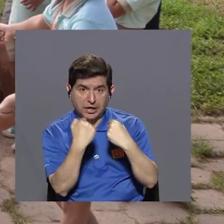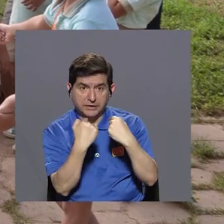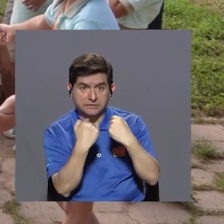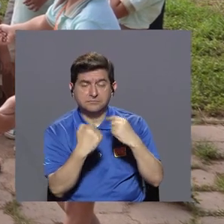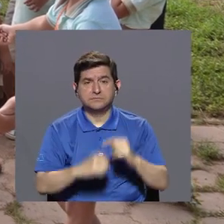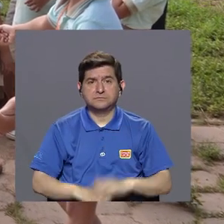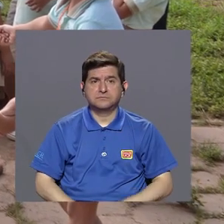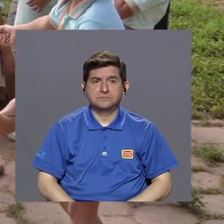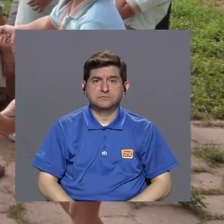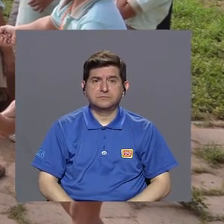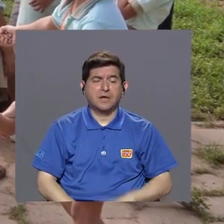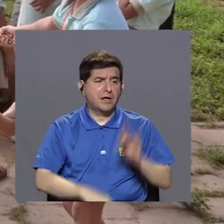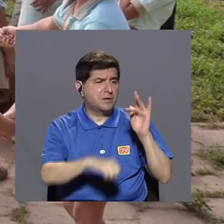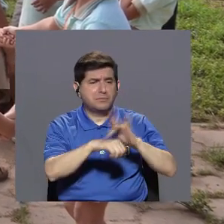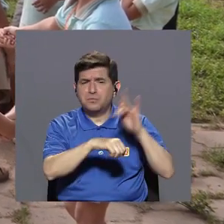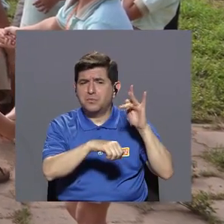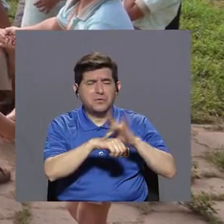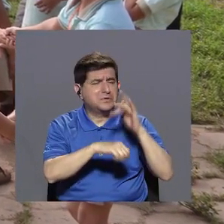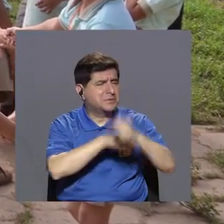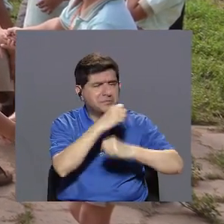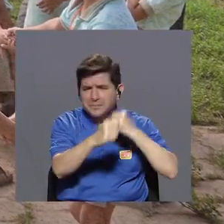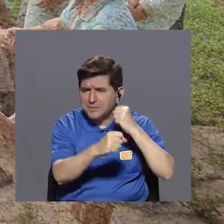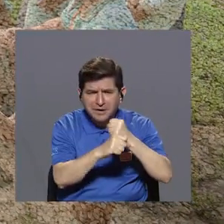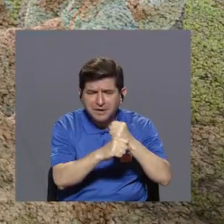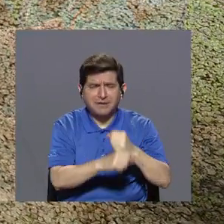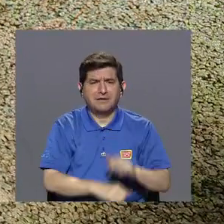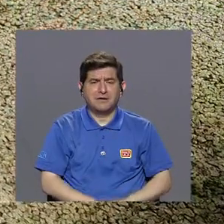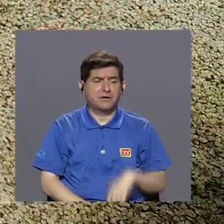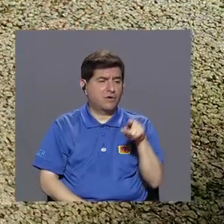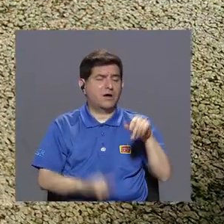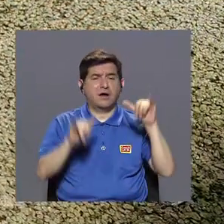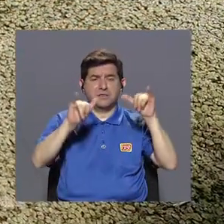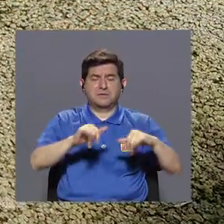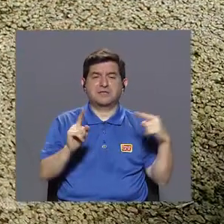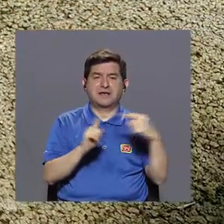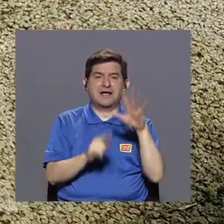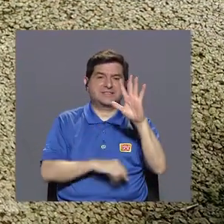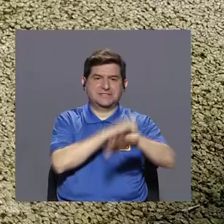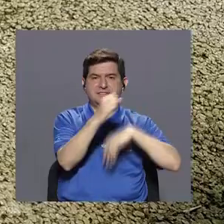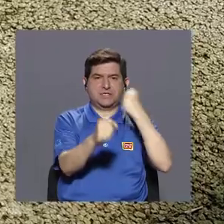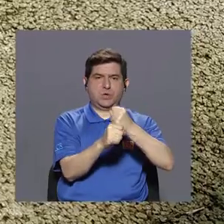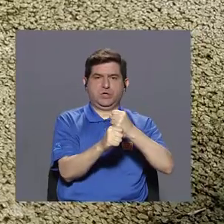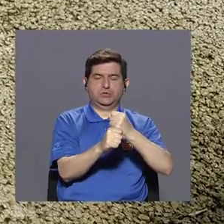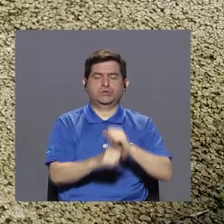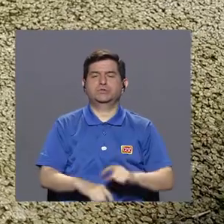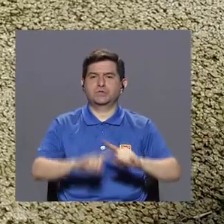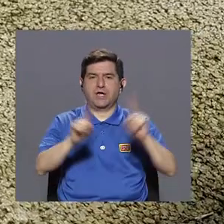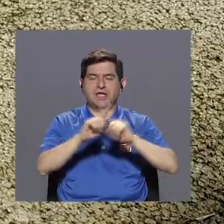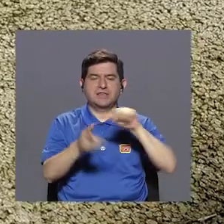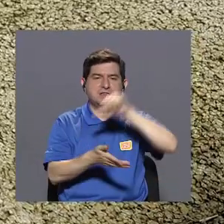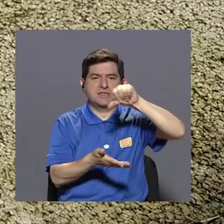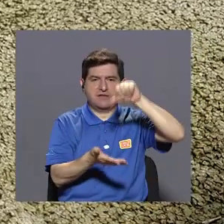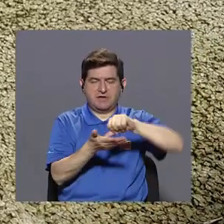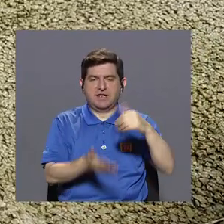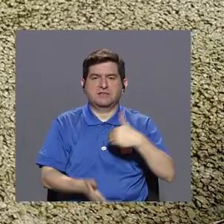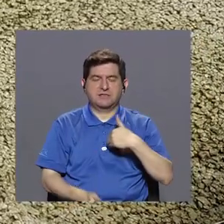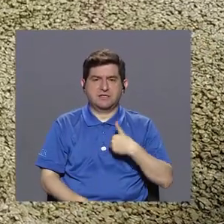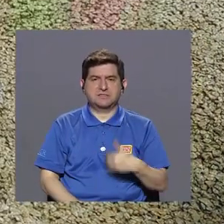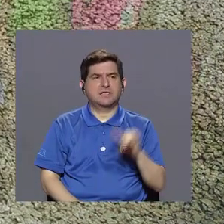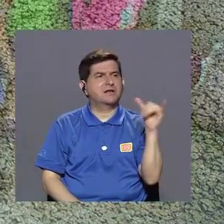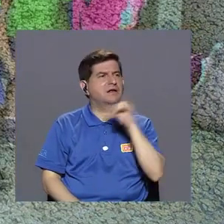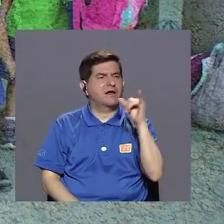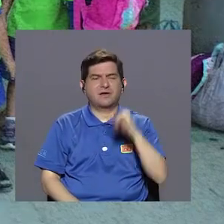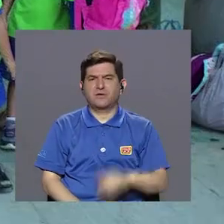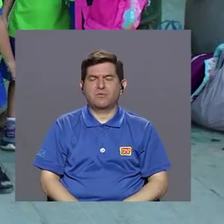chicos de temprana edad y están ahí hasta los 5 años, ¿ya? En los diferentes centros. Tenemos